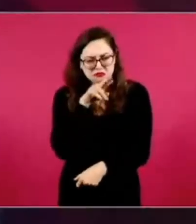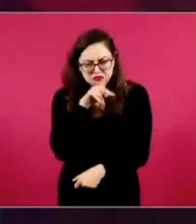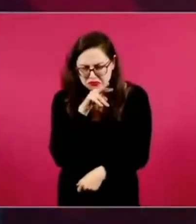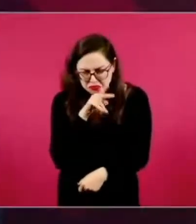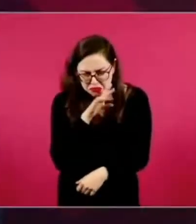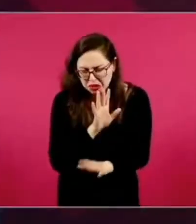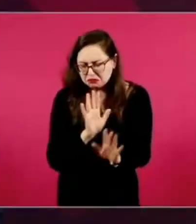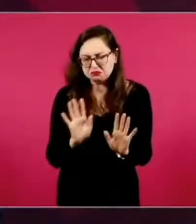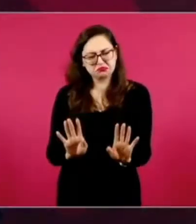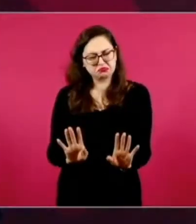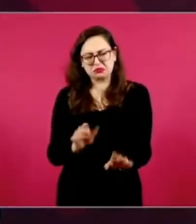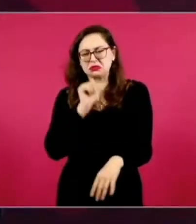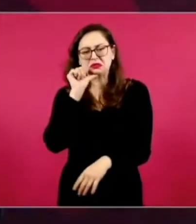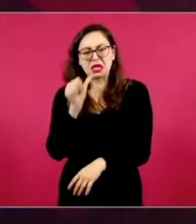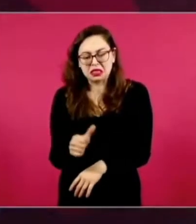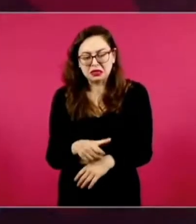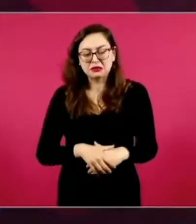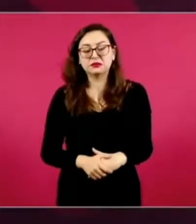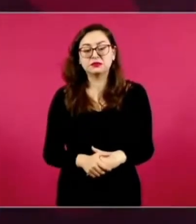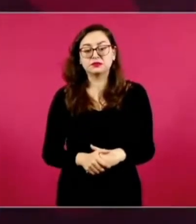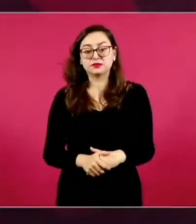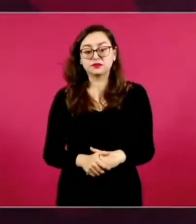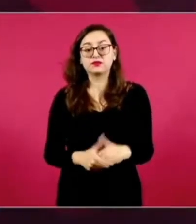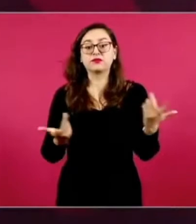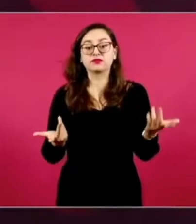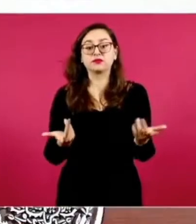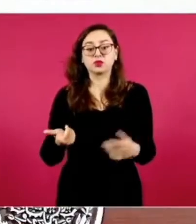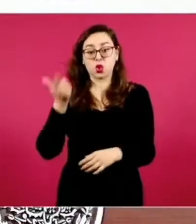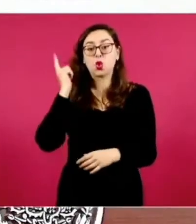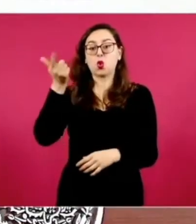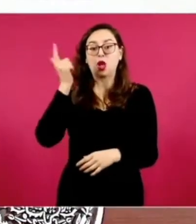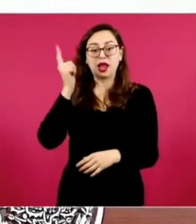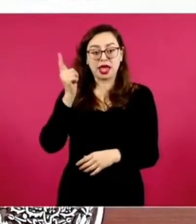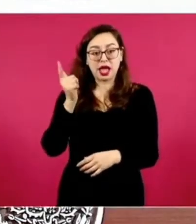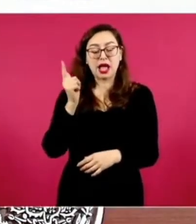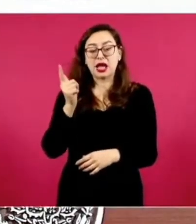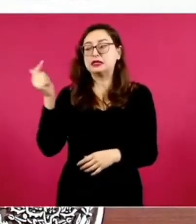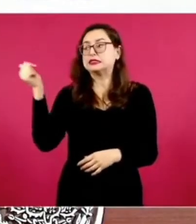bueno, sí, que ojalá y siempre haya